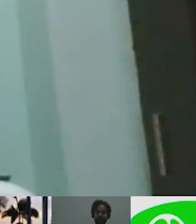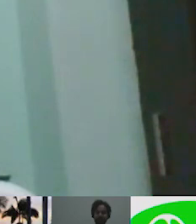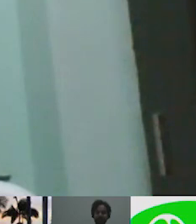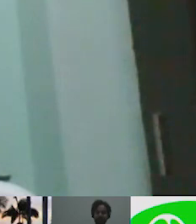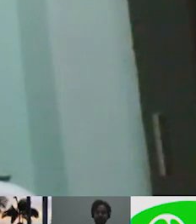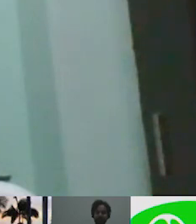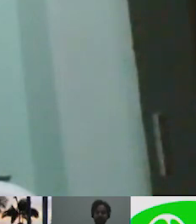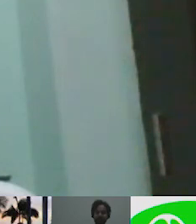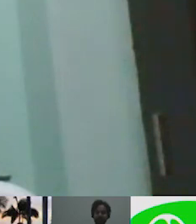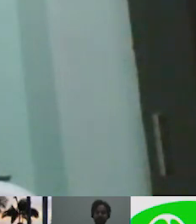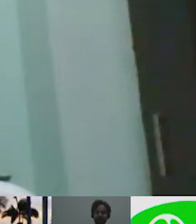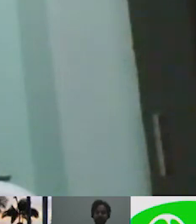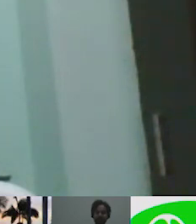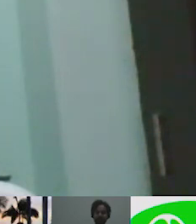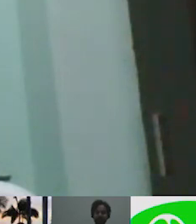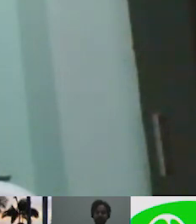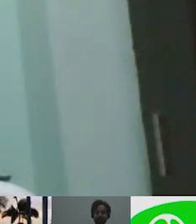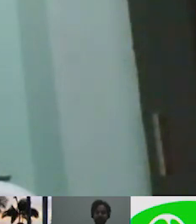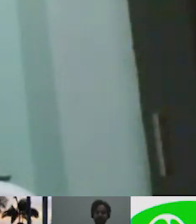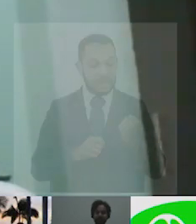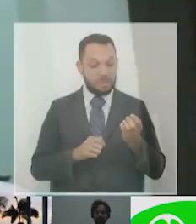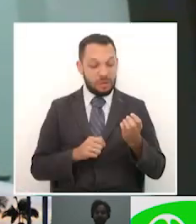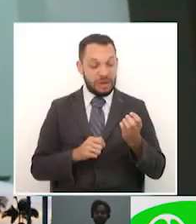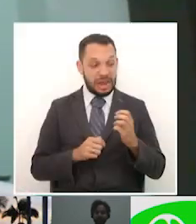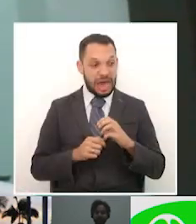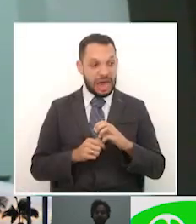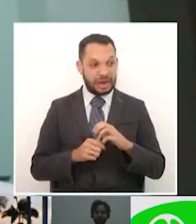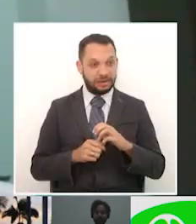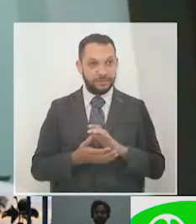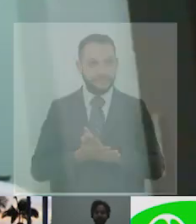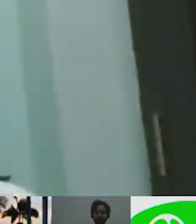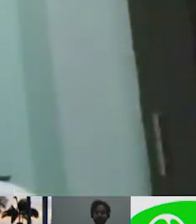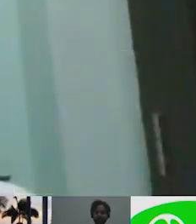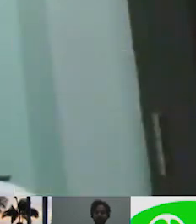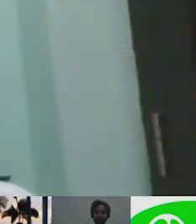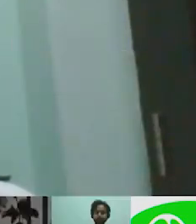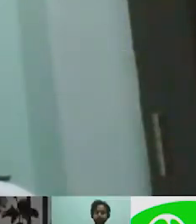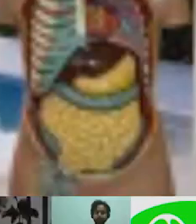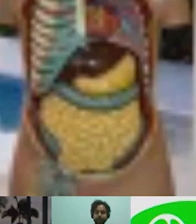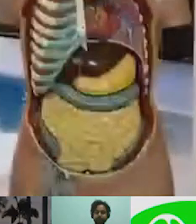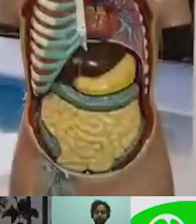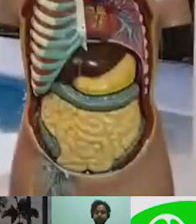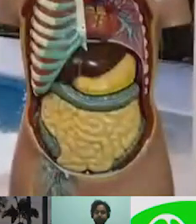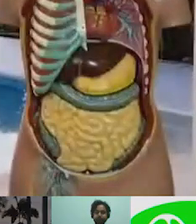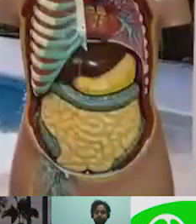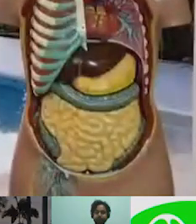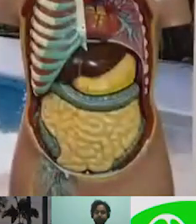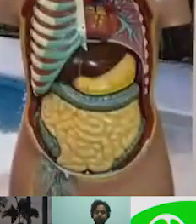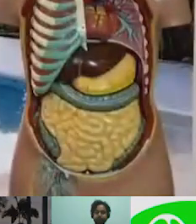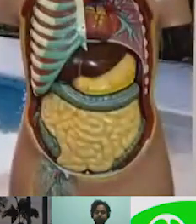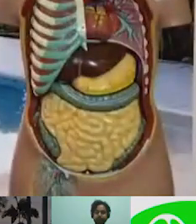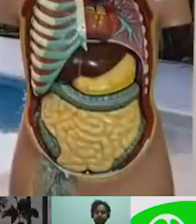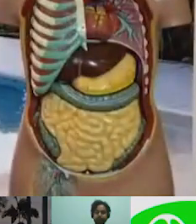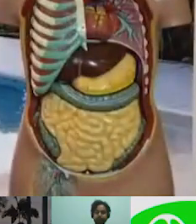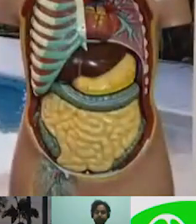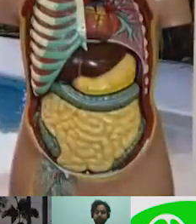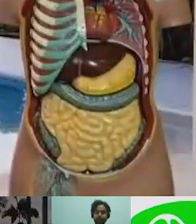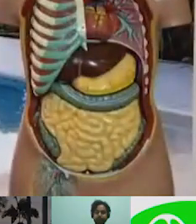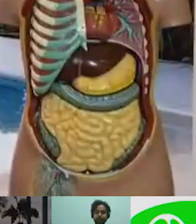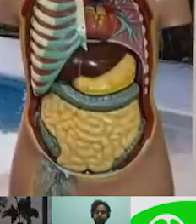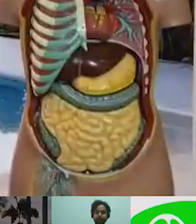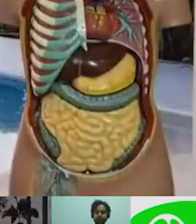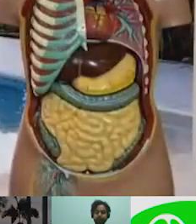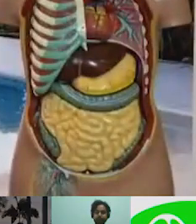Muy bien, él nos comenta que él se encuentra en Rishikesh, como contó mi padre, donde se hace un curso y un